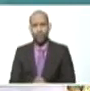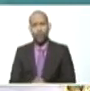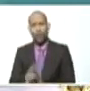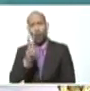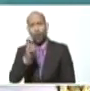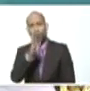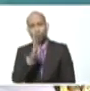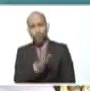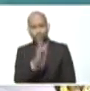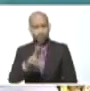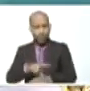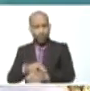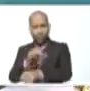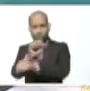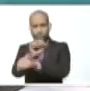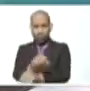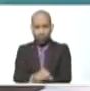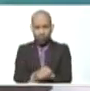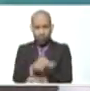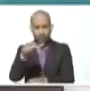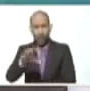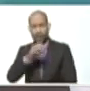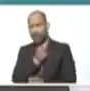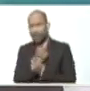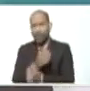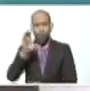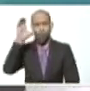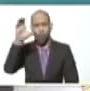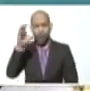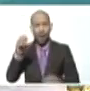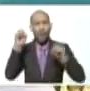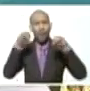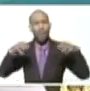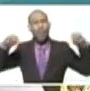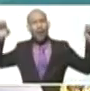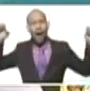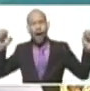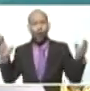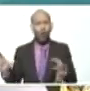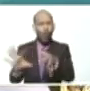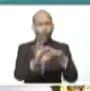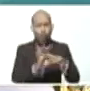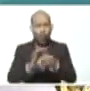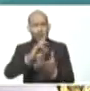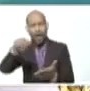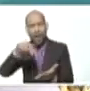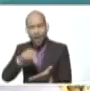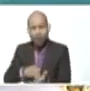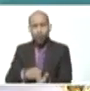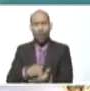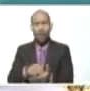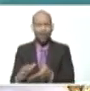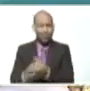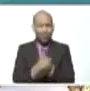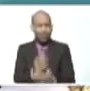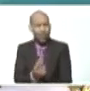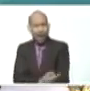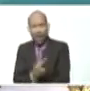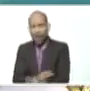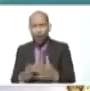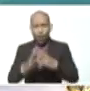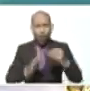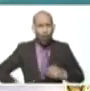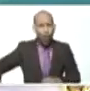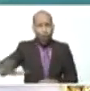Beato conceda a este amado país el milagro de la reconciliación, de la unidad nacional, de la fraternidad, como